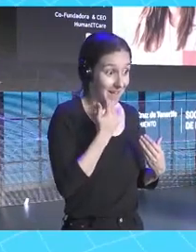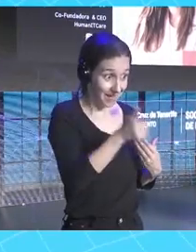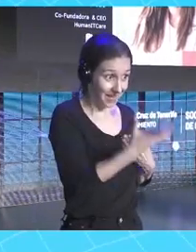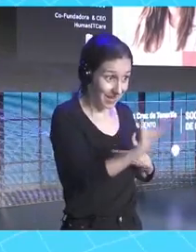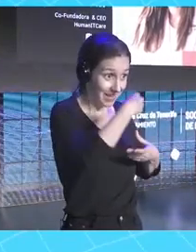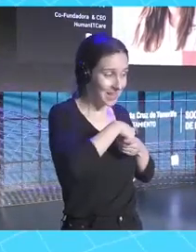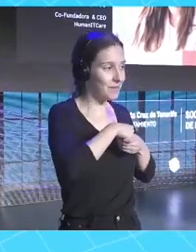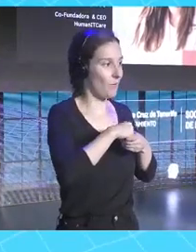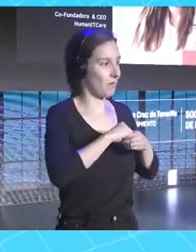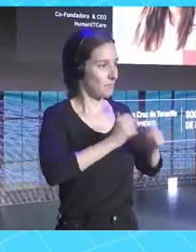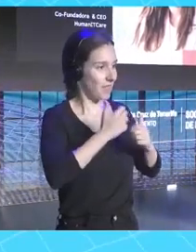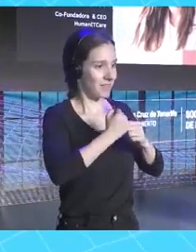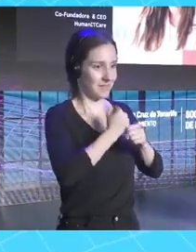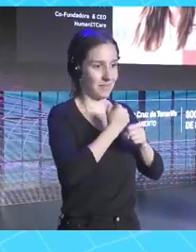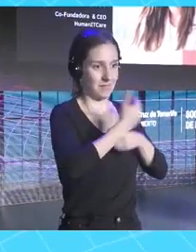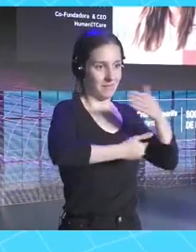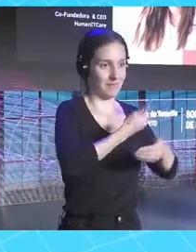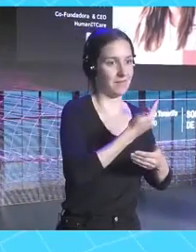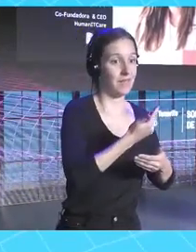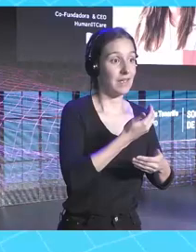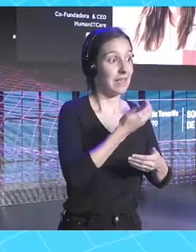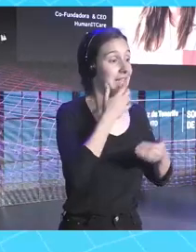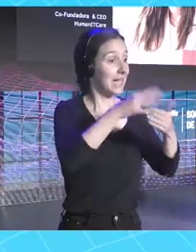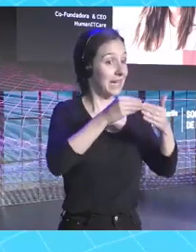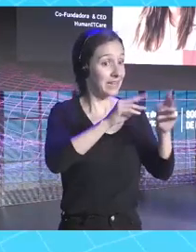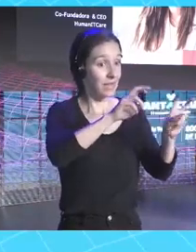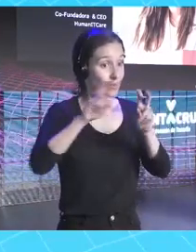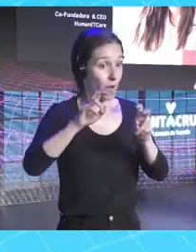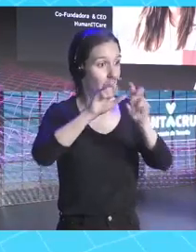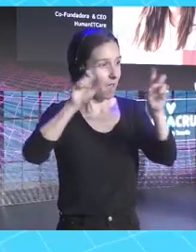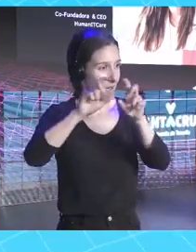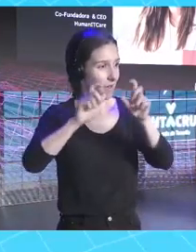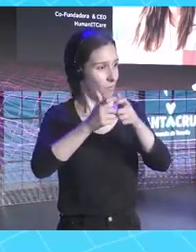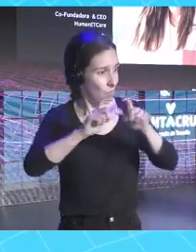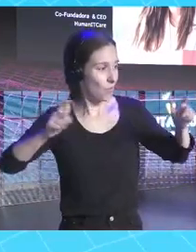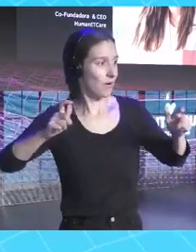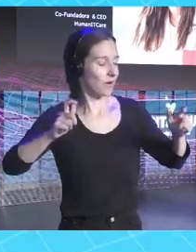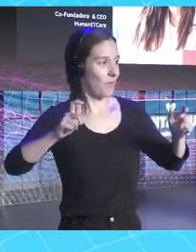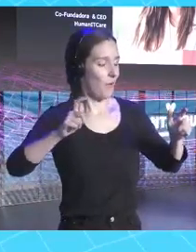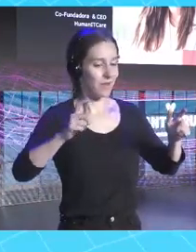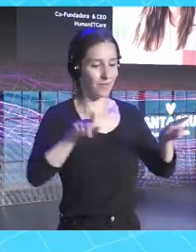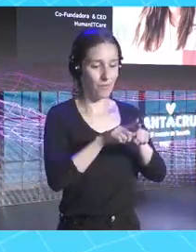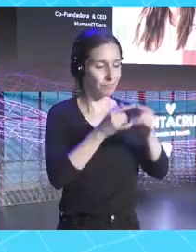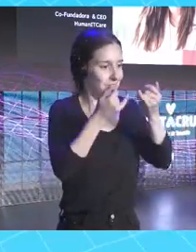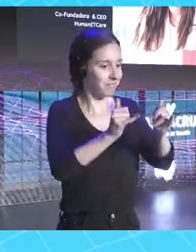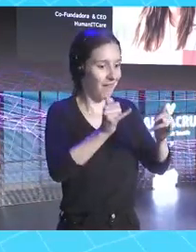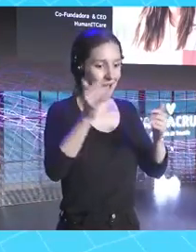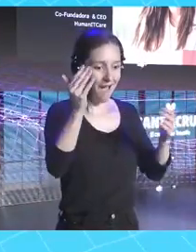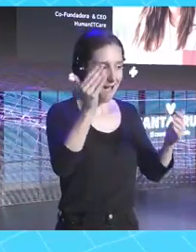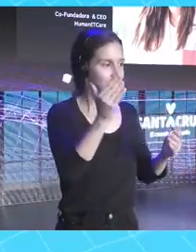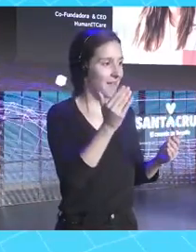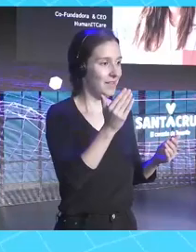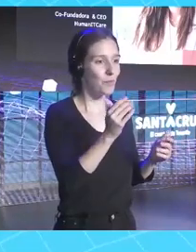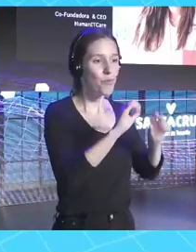nuevos clientes o nuevas fichas que da mucho valor lo celebra mos como como tal no y creo que es un poco esta manera de ser que hemos creado